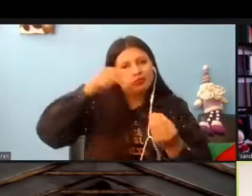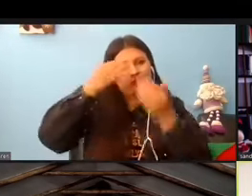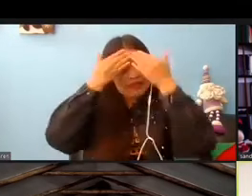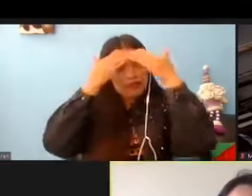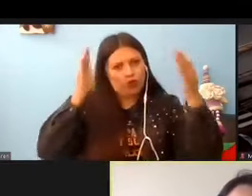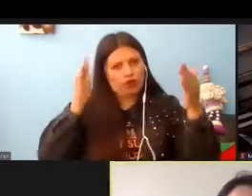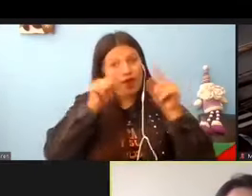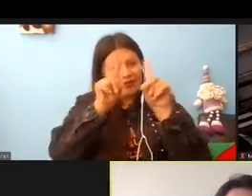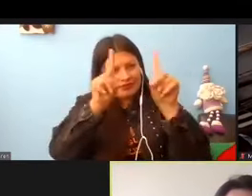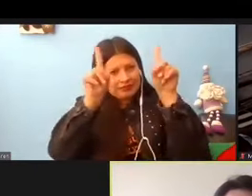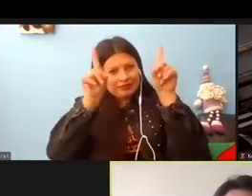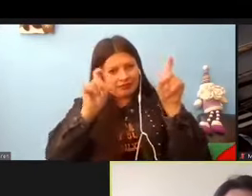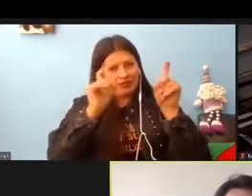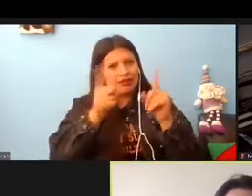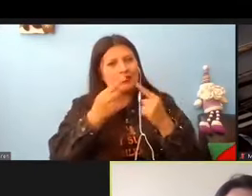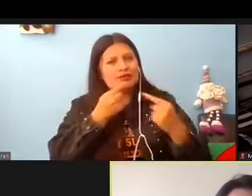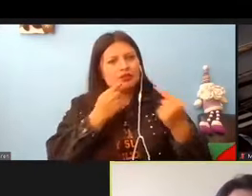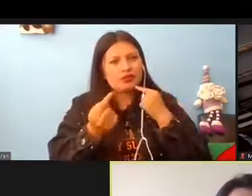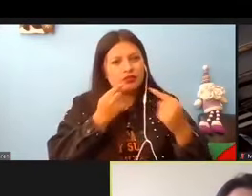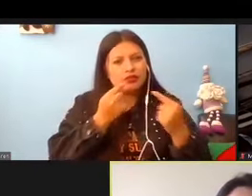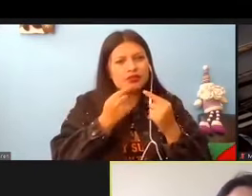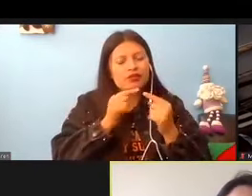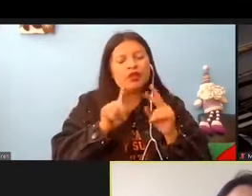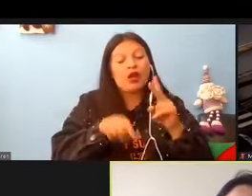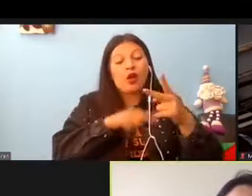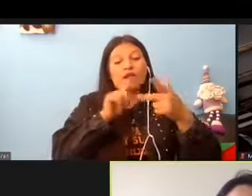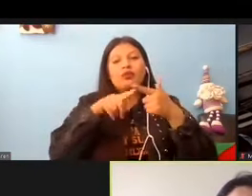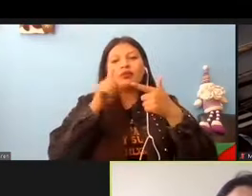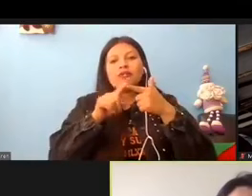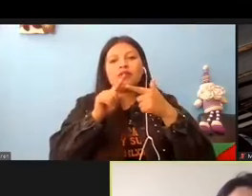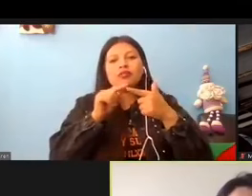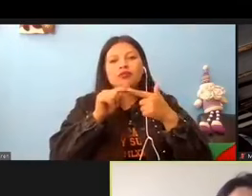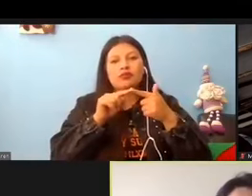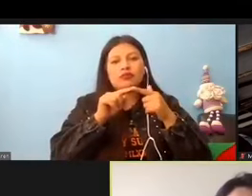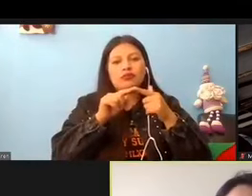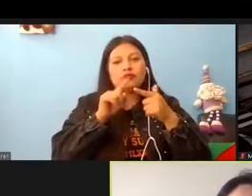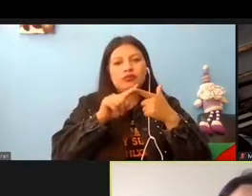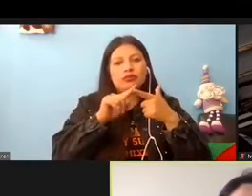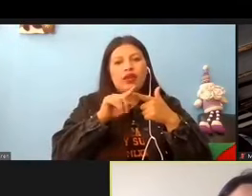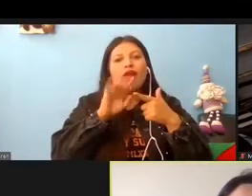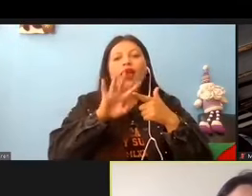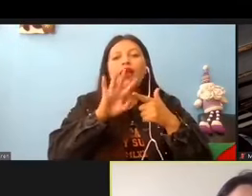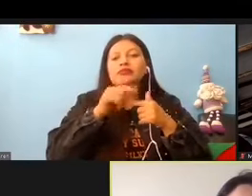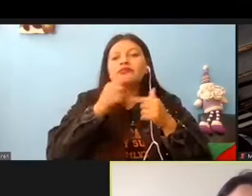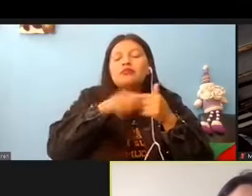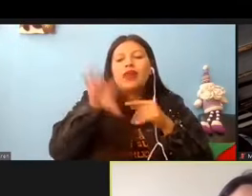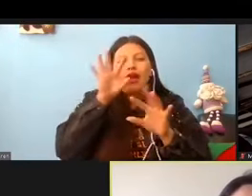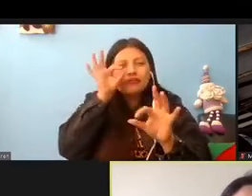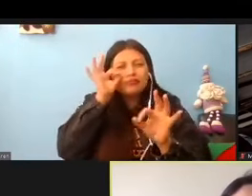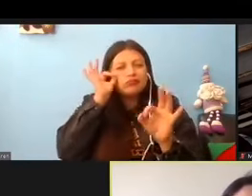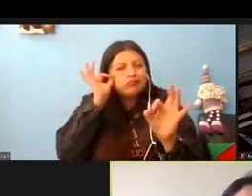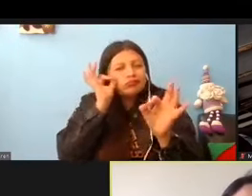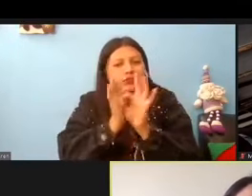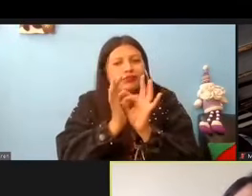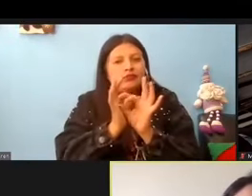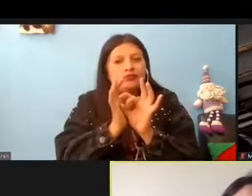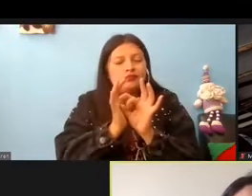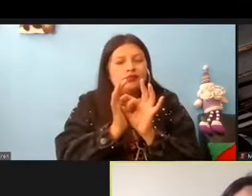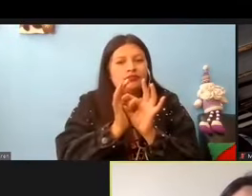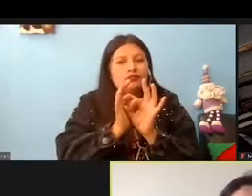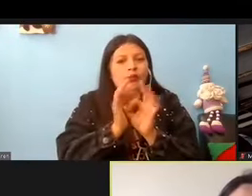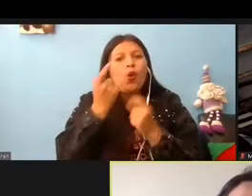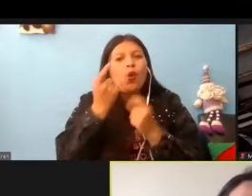democrática. La discusión en el eje 2 tuvo justamente este énfasis y